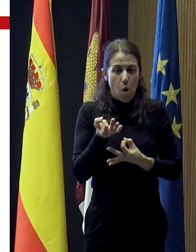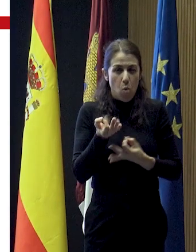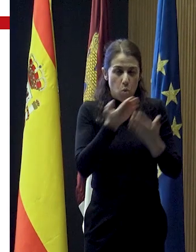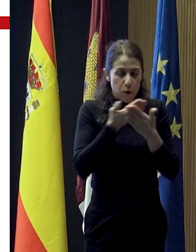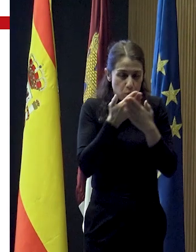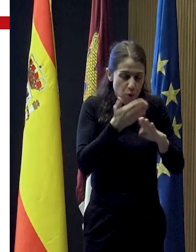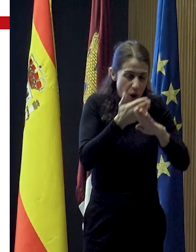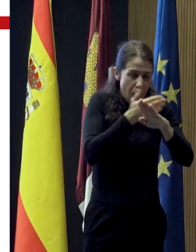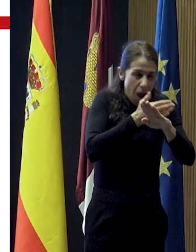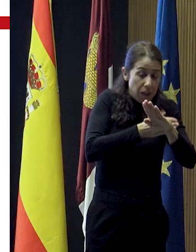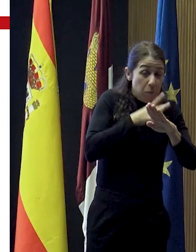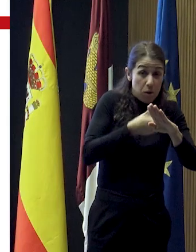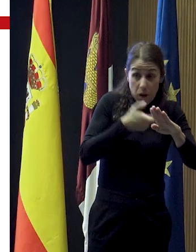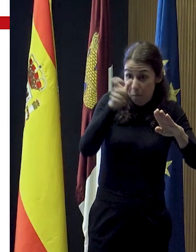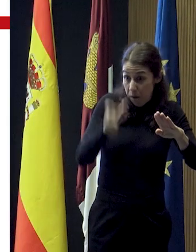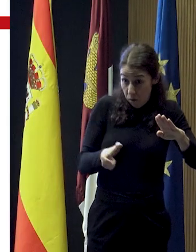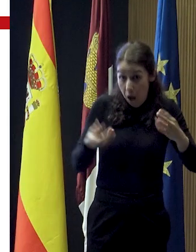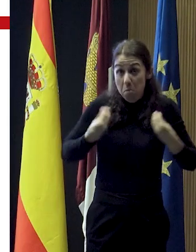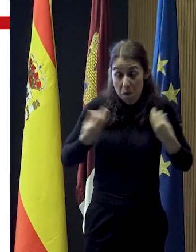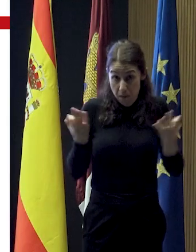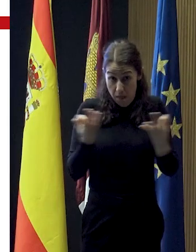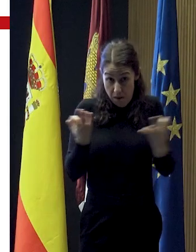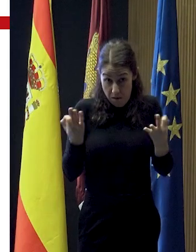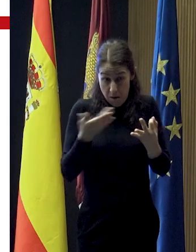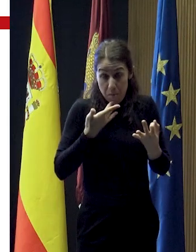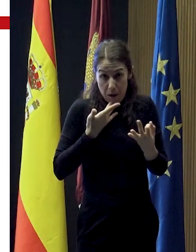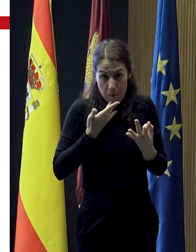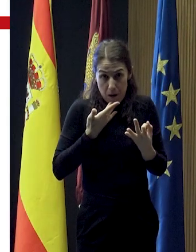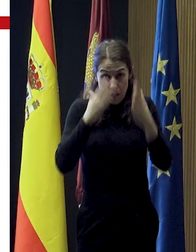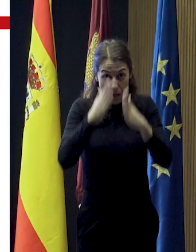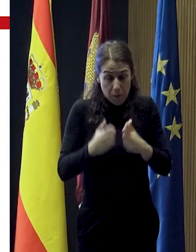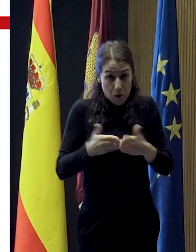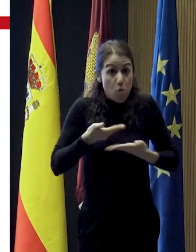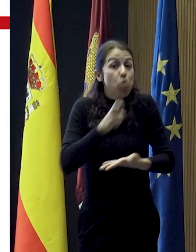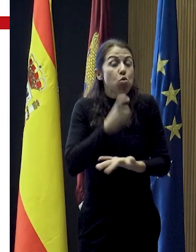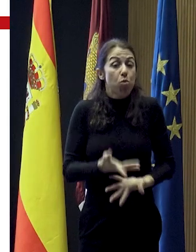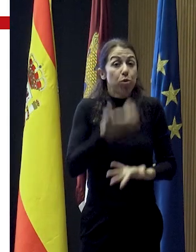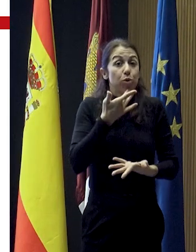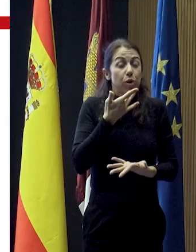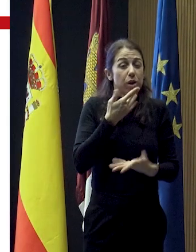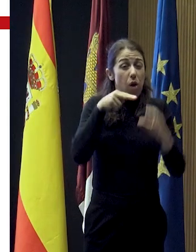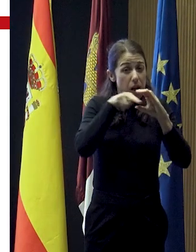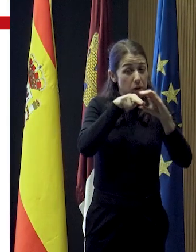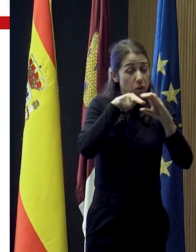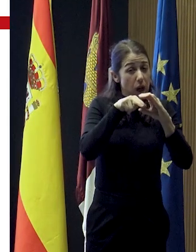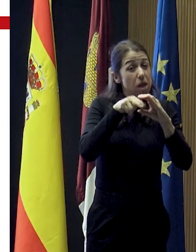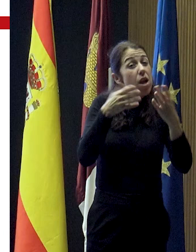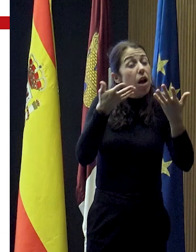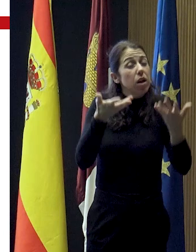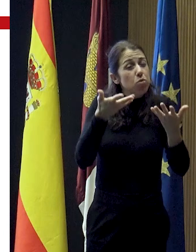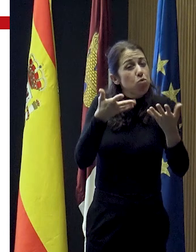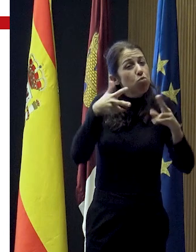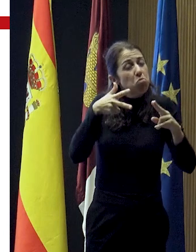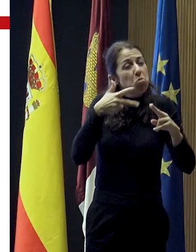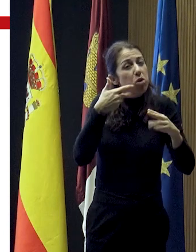precoz y para eso tenemos que tener al paciente vivo, para poder tener herramientas para tirar para adelante con él. Entonces la resonancia magnética es una de las herramientas